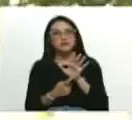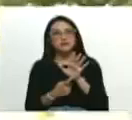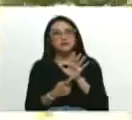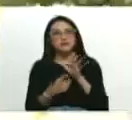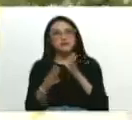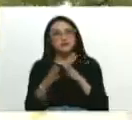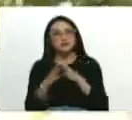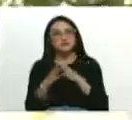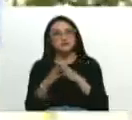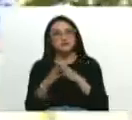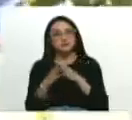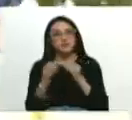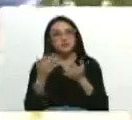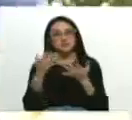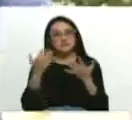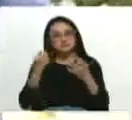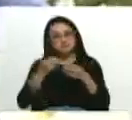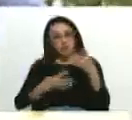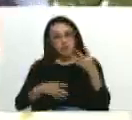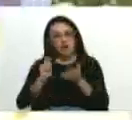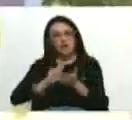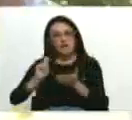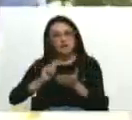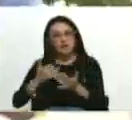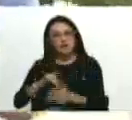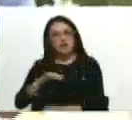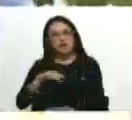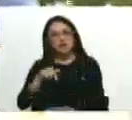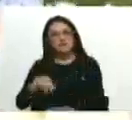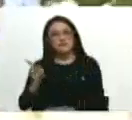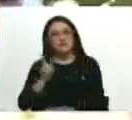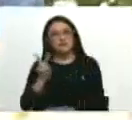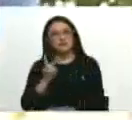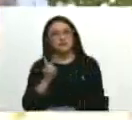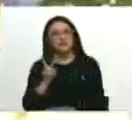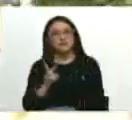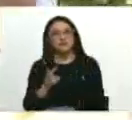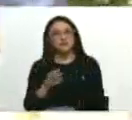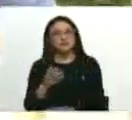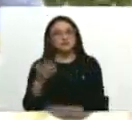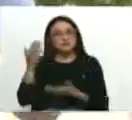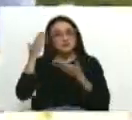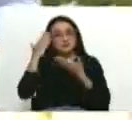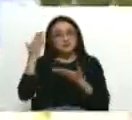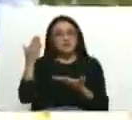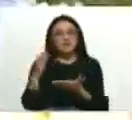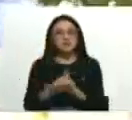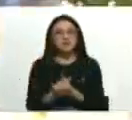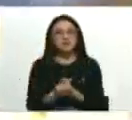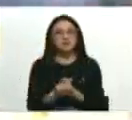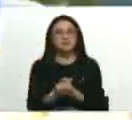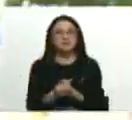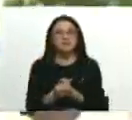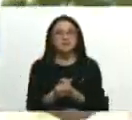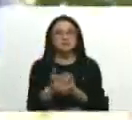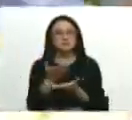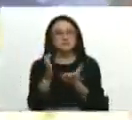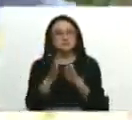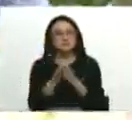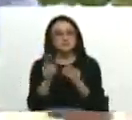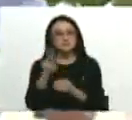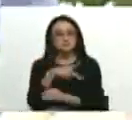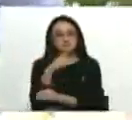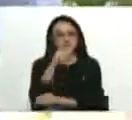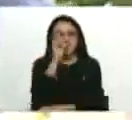esa cantera de escritores y escritoras que tenemos en el país. Aquí, por saludar, saludo a Celsa y con ellos saludo a todos los poetas y